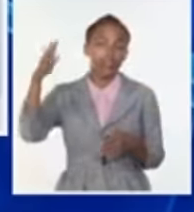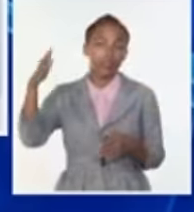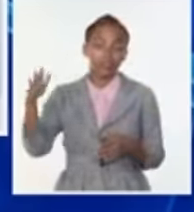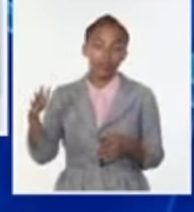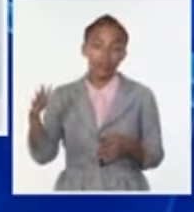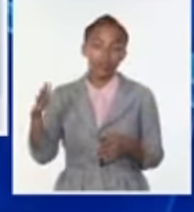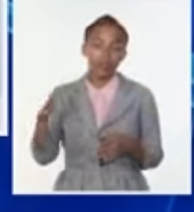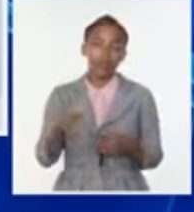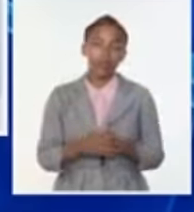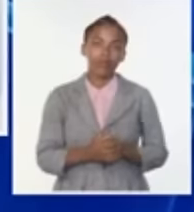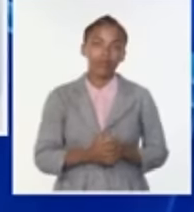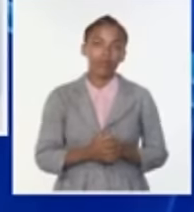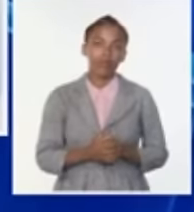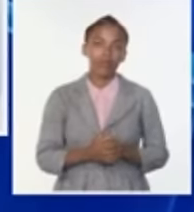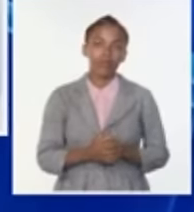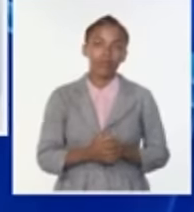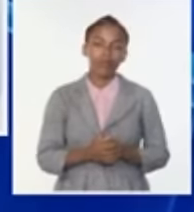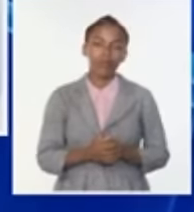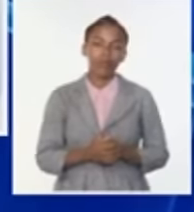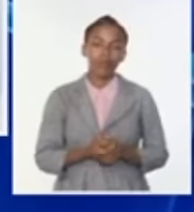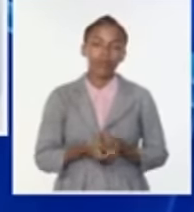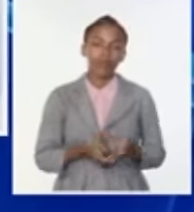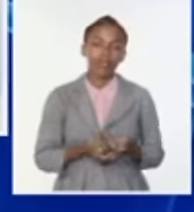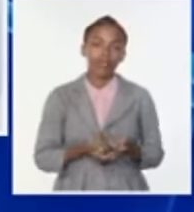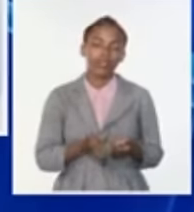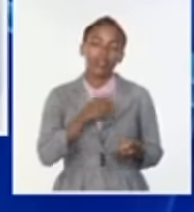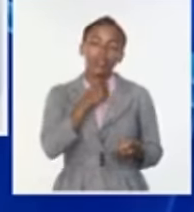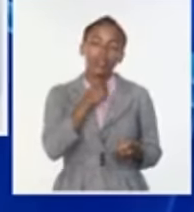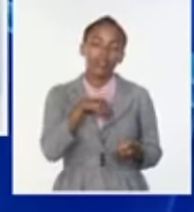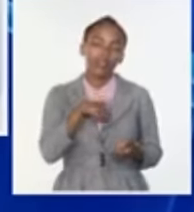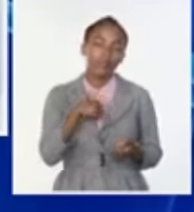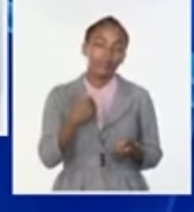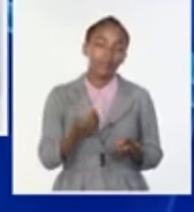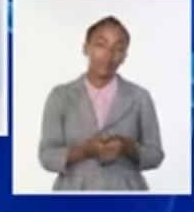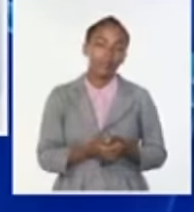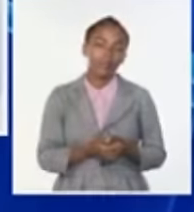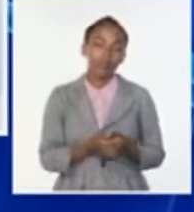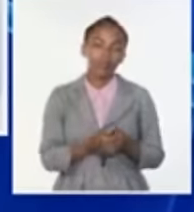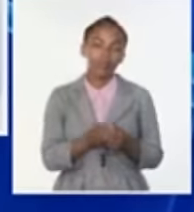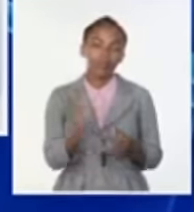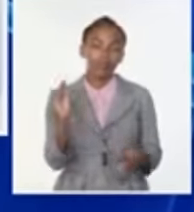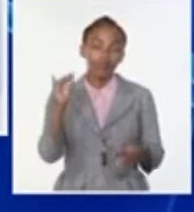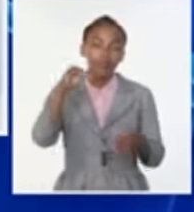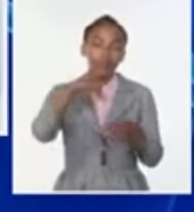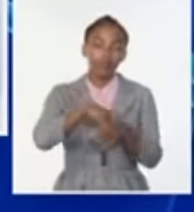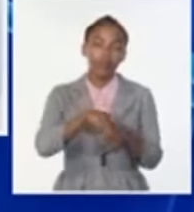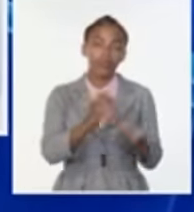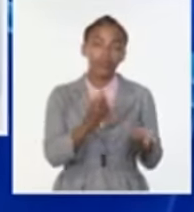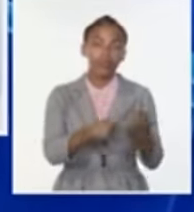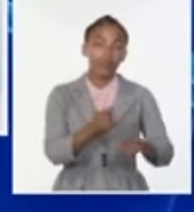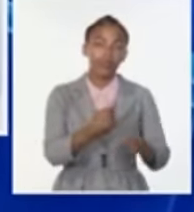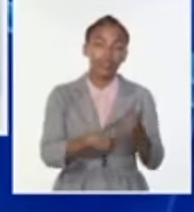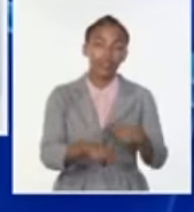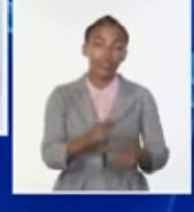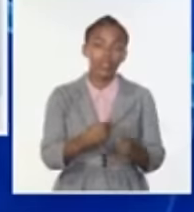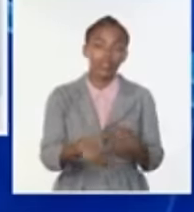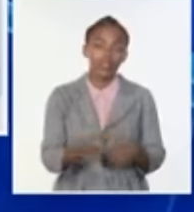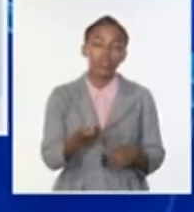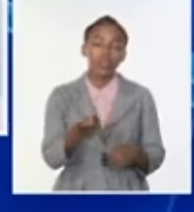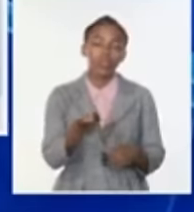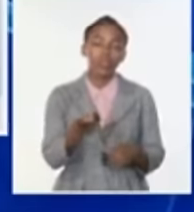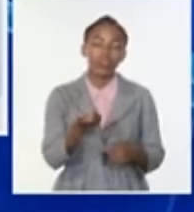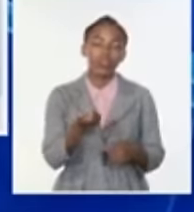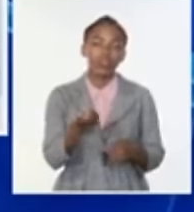misiones, las misiones de salud y demás. Incorporar para la importación de vehículos de motor